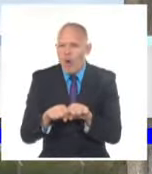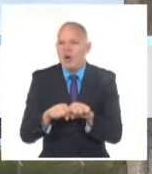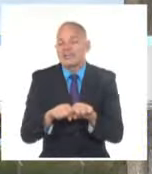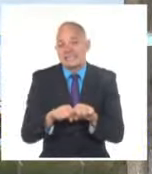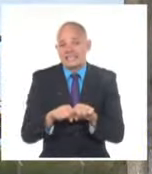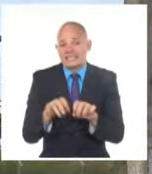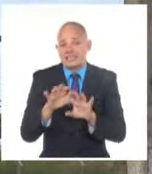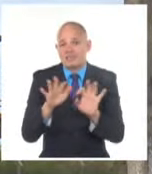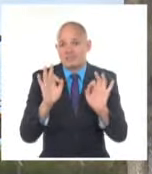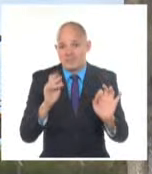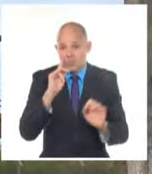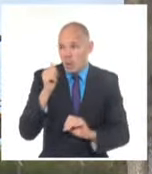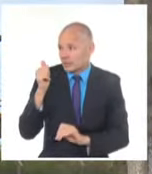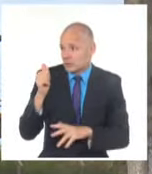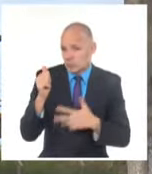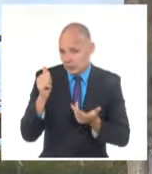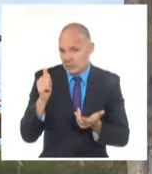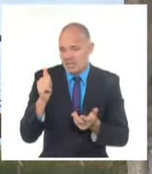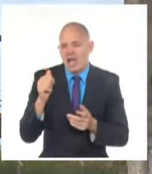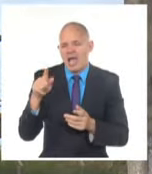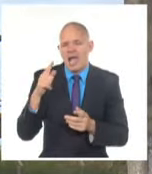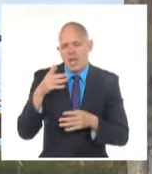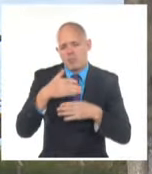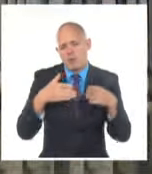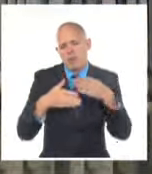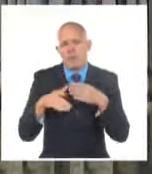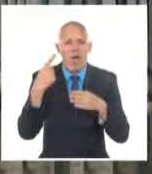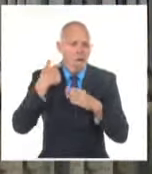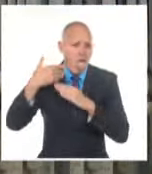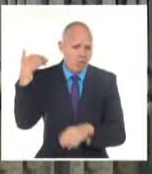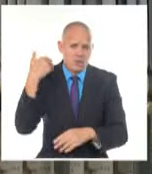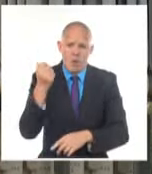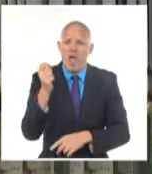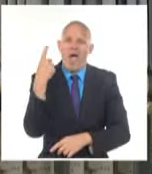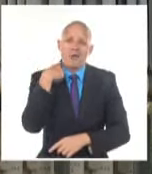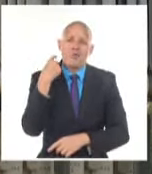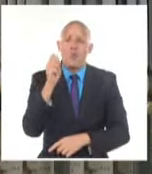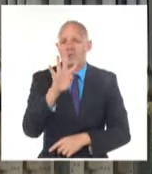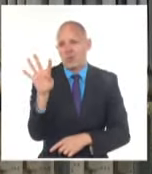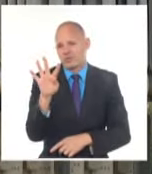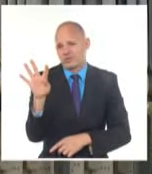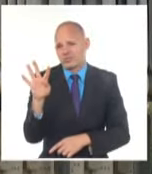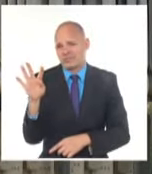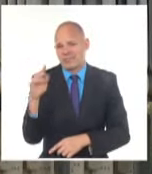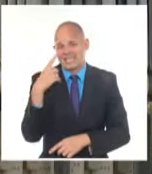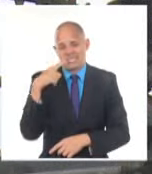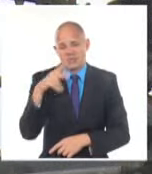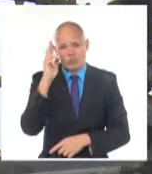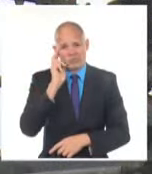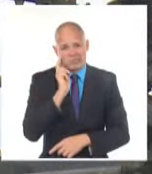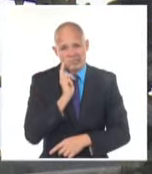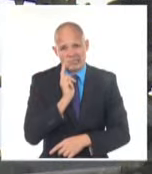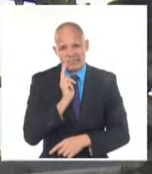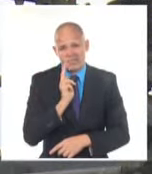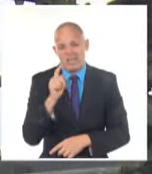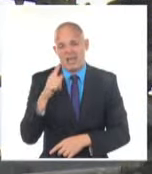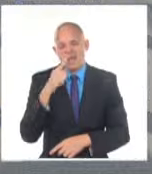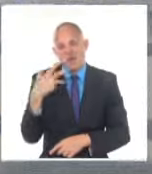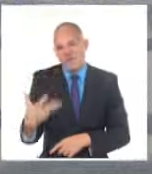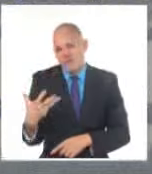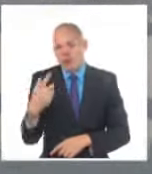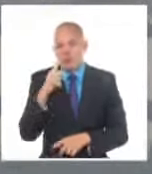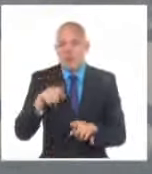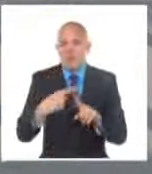Esta es una estación construida hace 44 años, actualmente sobrecargada, atendiendo